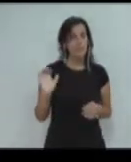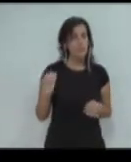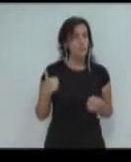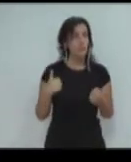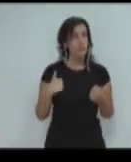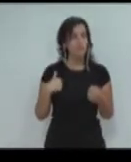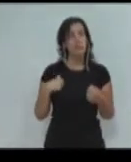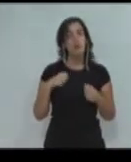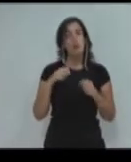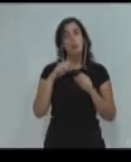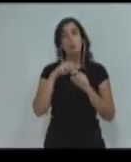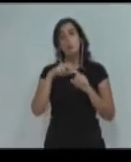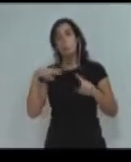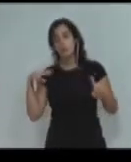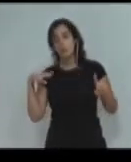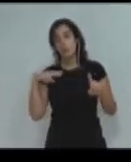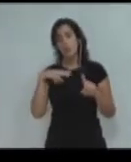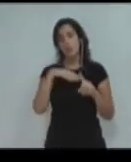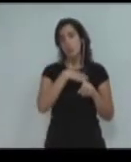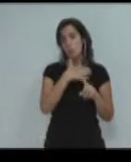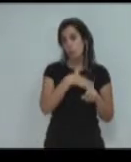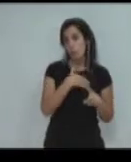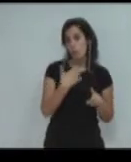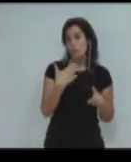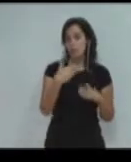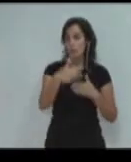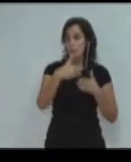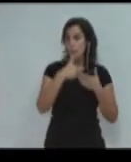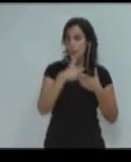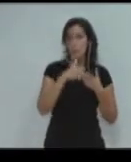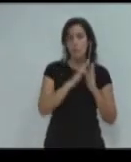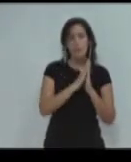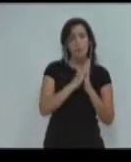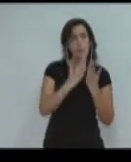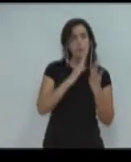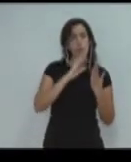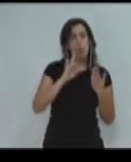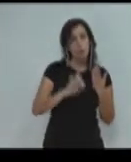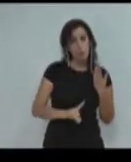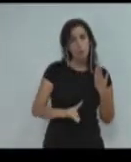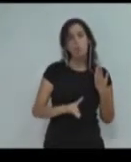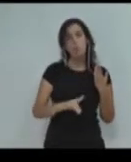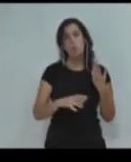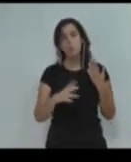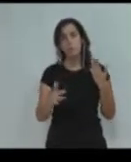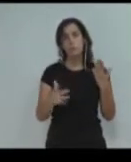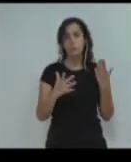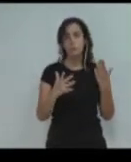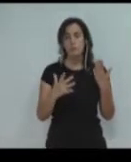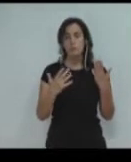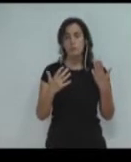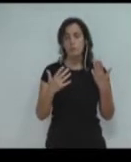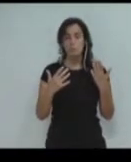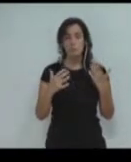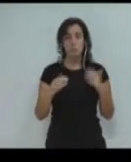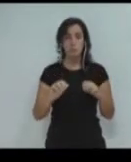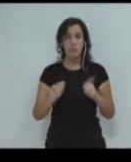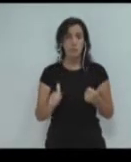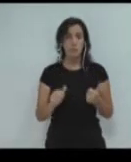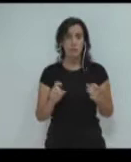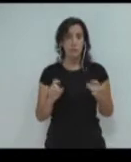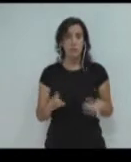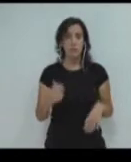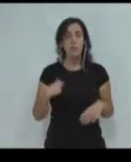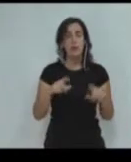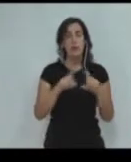de vista del estudiante que te pide el libro electrónico, partiendo otra vez desde el principio. Es decir, una vez que